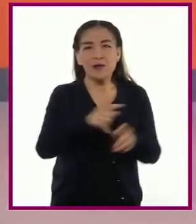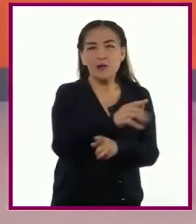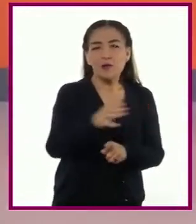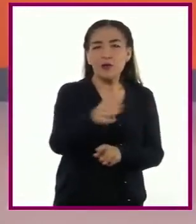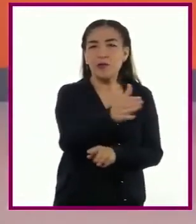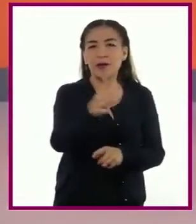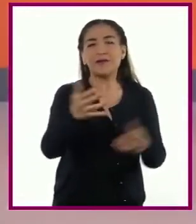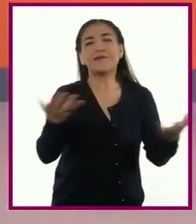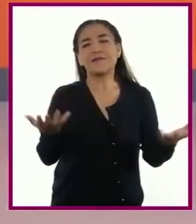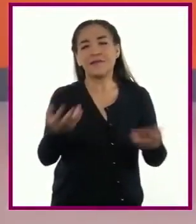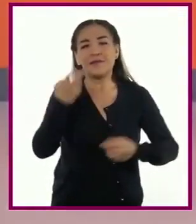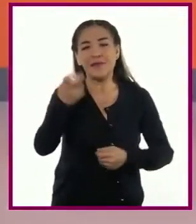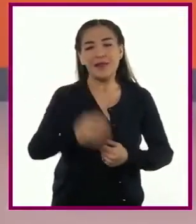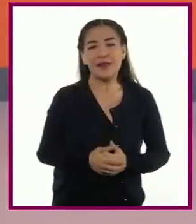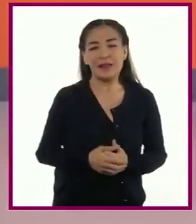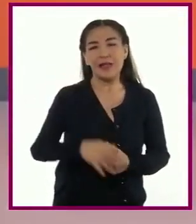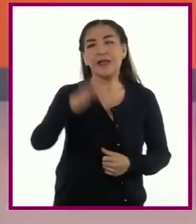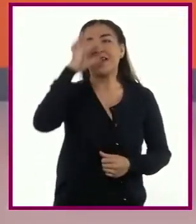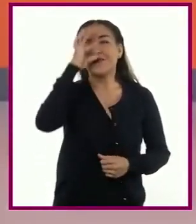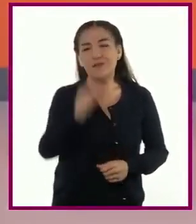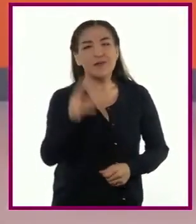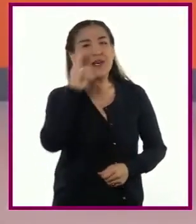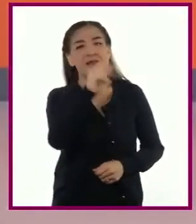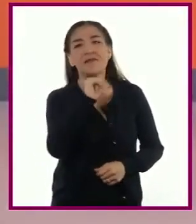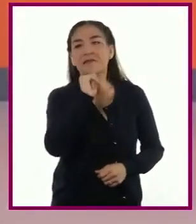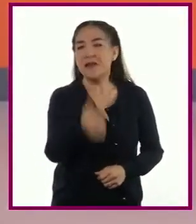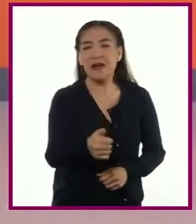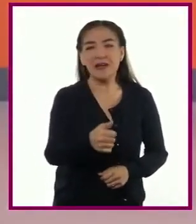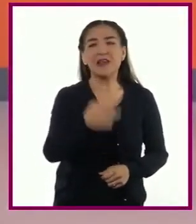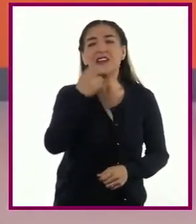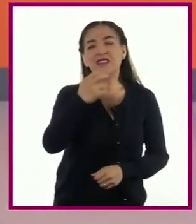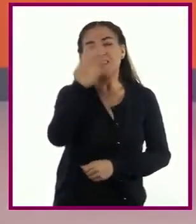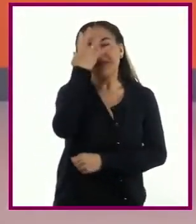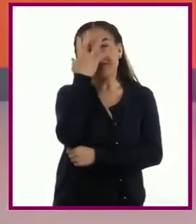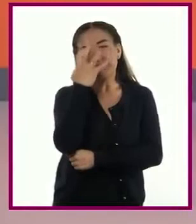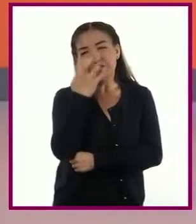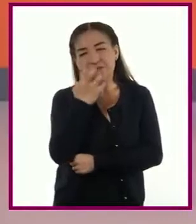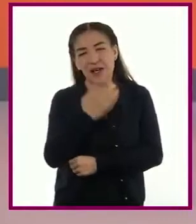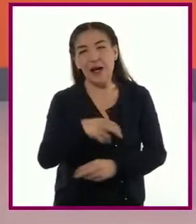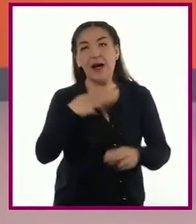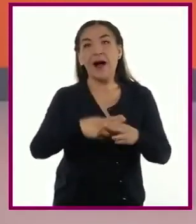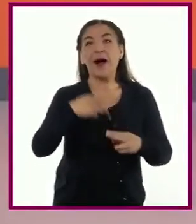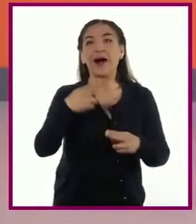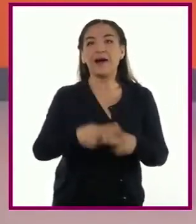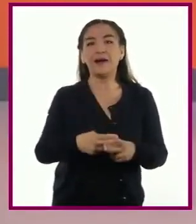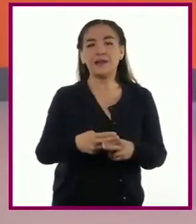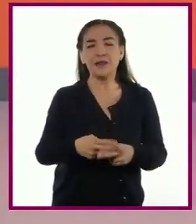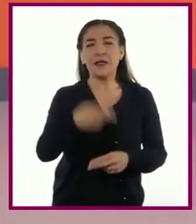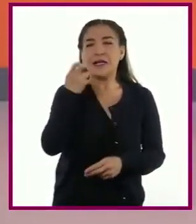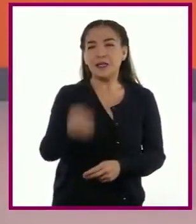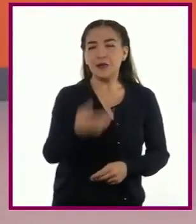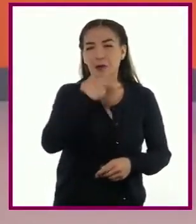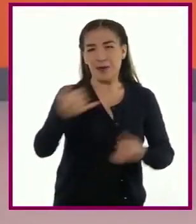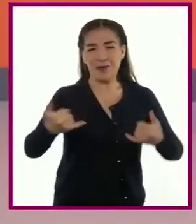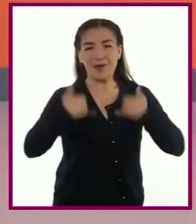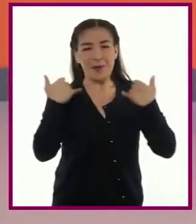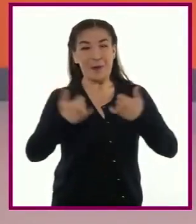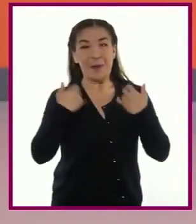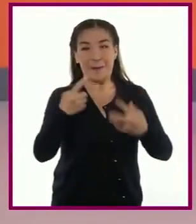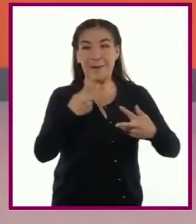la decepción por no ver a Ceres permaneció durante meses, hasta que un joven matemático de tan